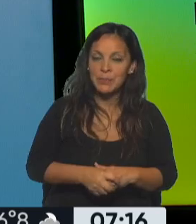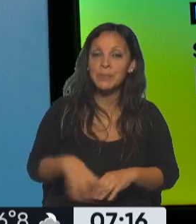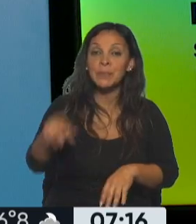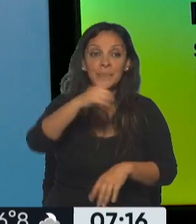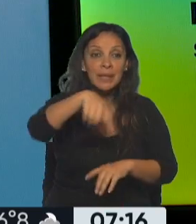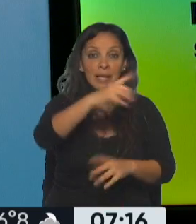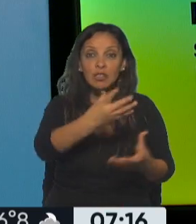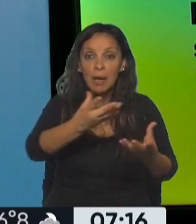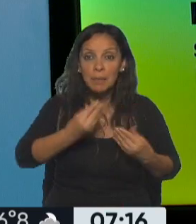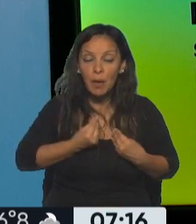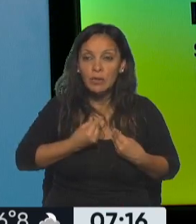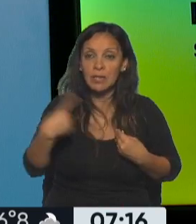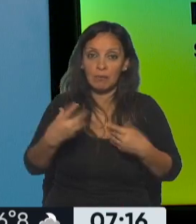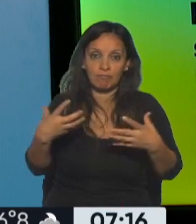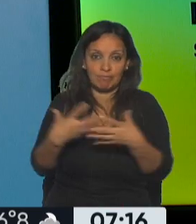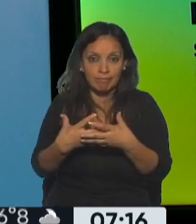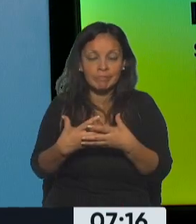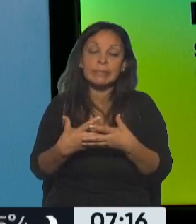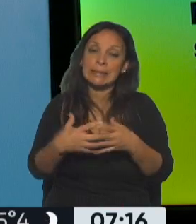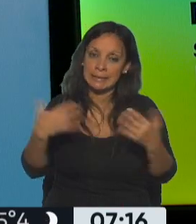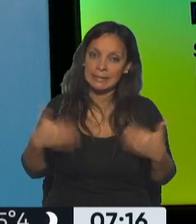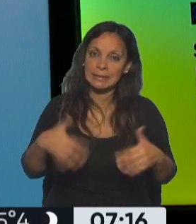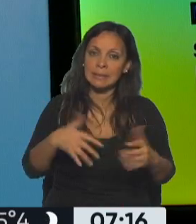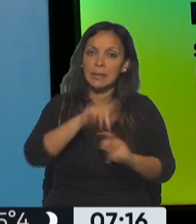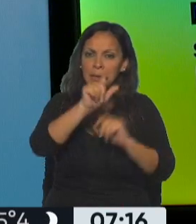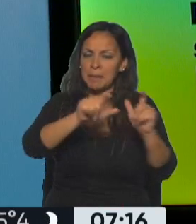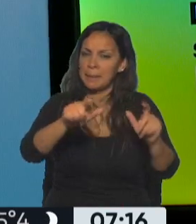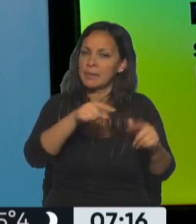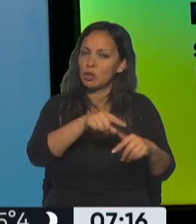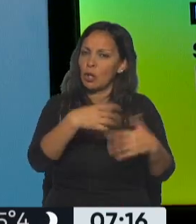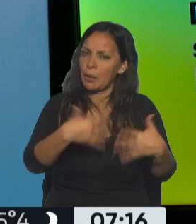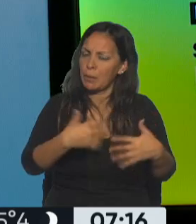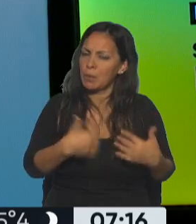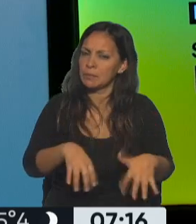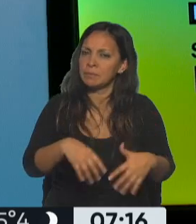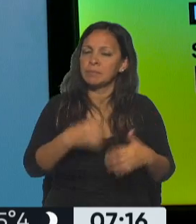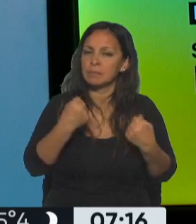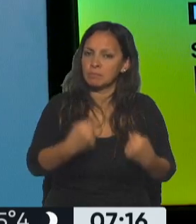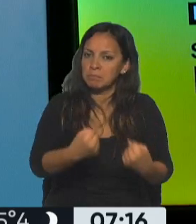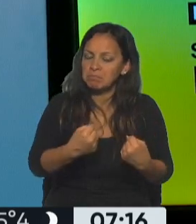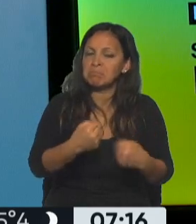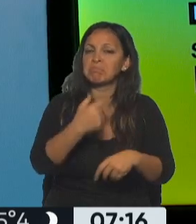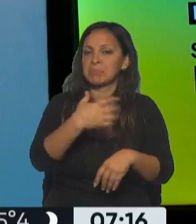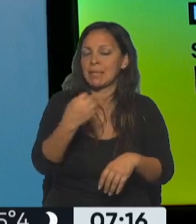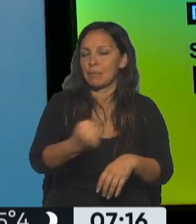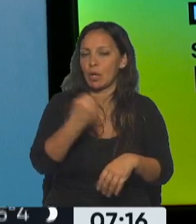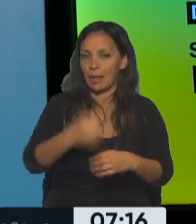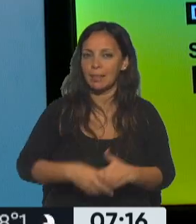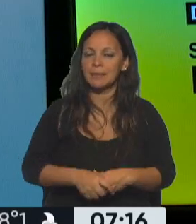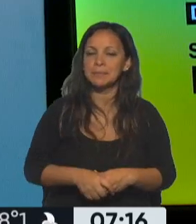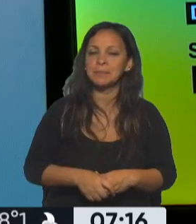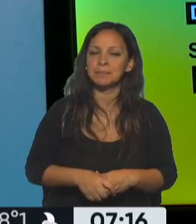estén apoyando hoy a nuestra fórmula, son personalidades cuyo peso específico es muy importante, ¿no? Así